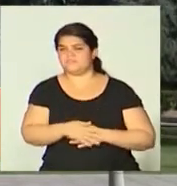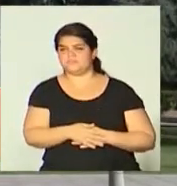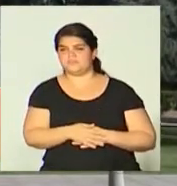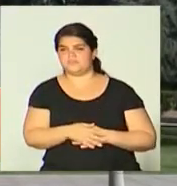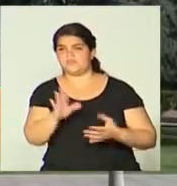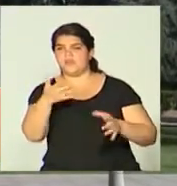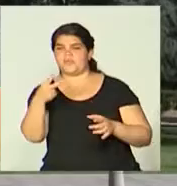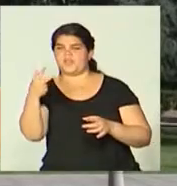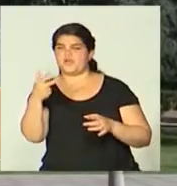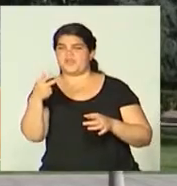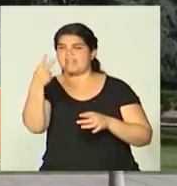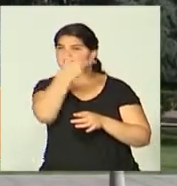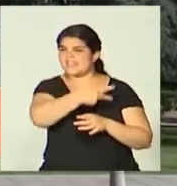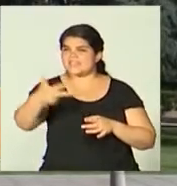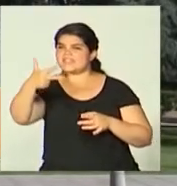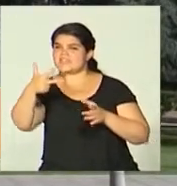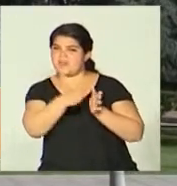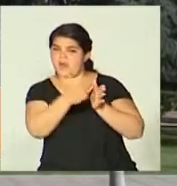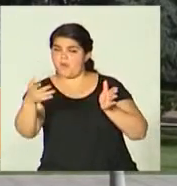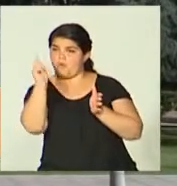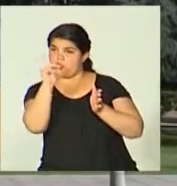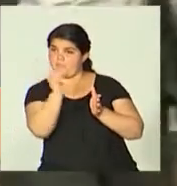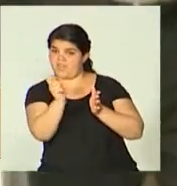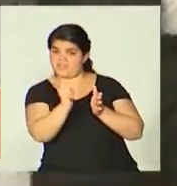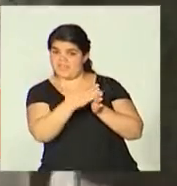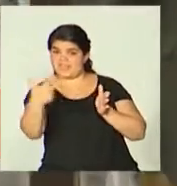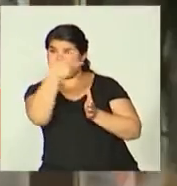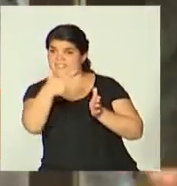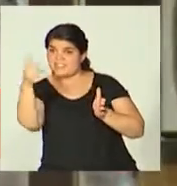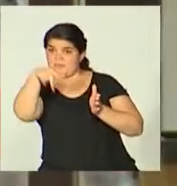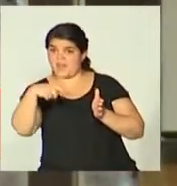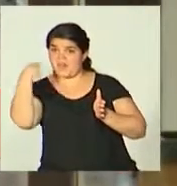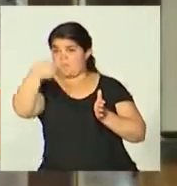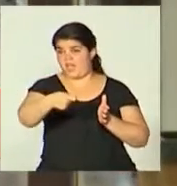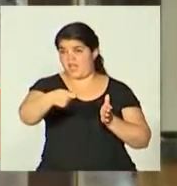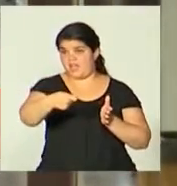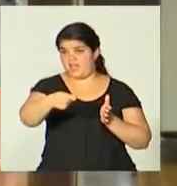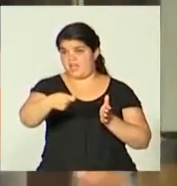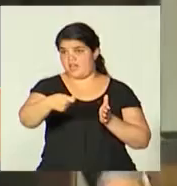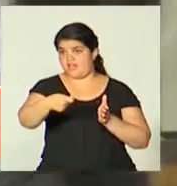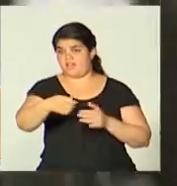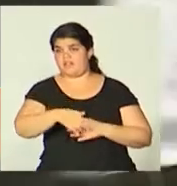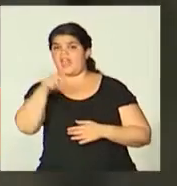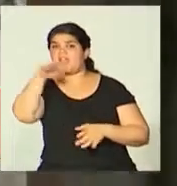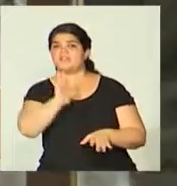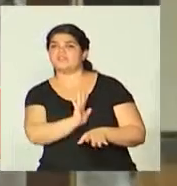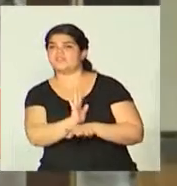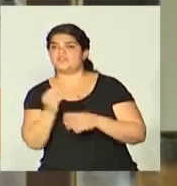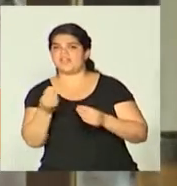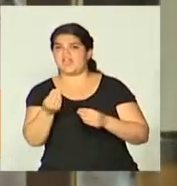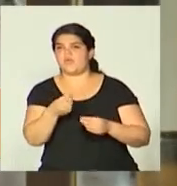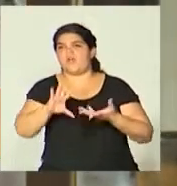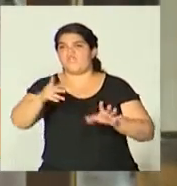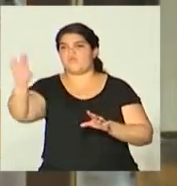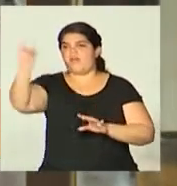tercera semana del mes, que es cuando empieza la coparticipación fuerte, te la anticipa la primera semana del mes. Eso no es un instrumento de